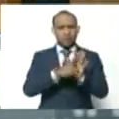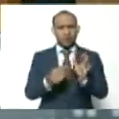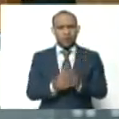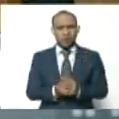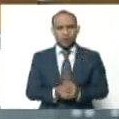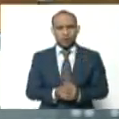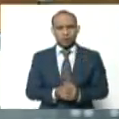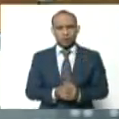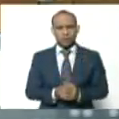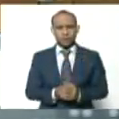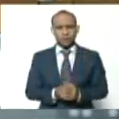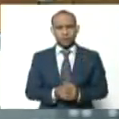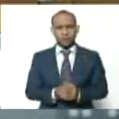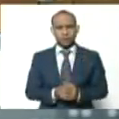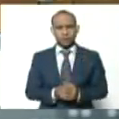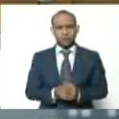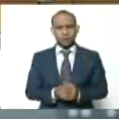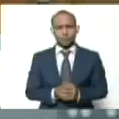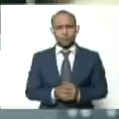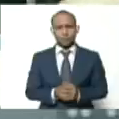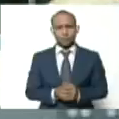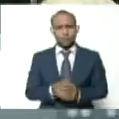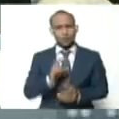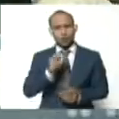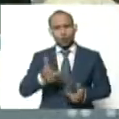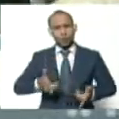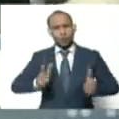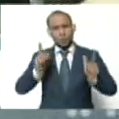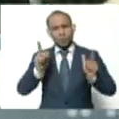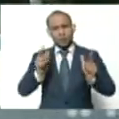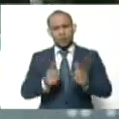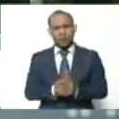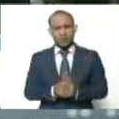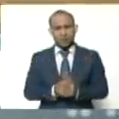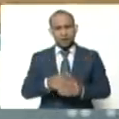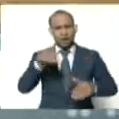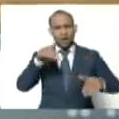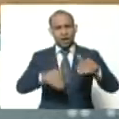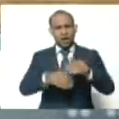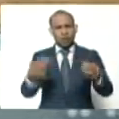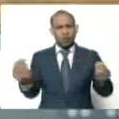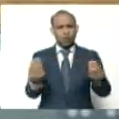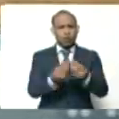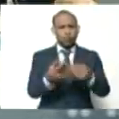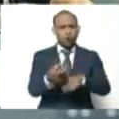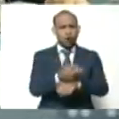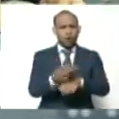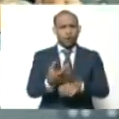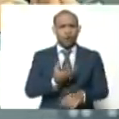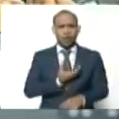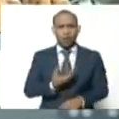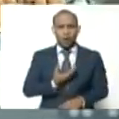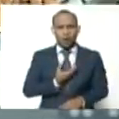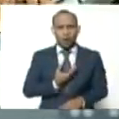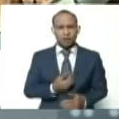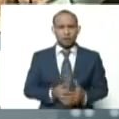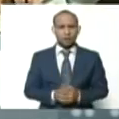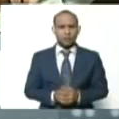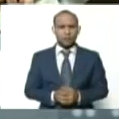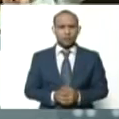ley que no permitía hacer elecciones conjuntas de gobernadores y